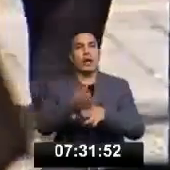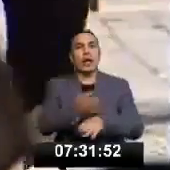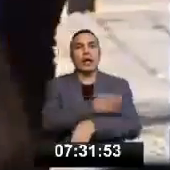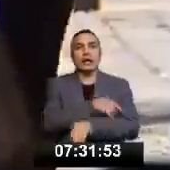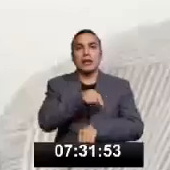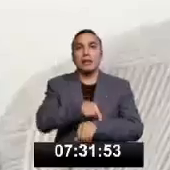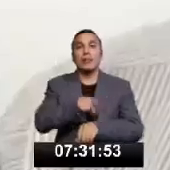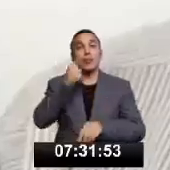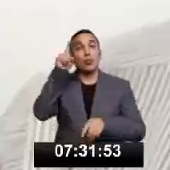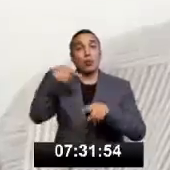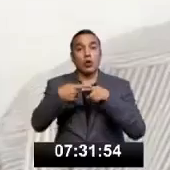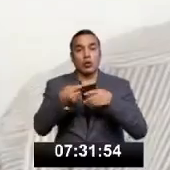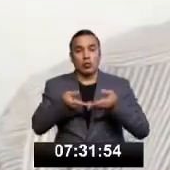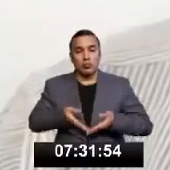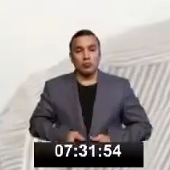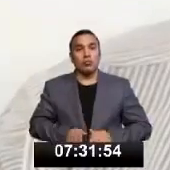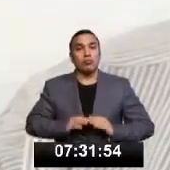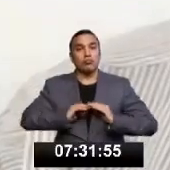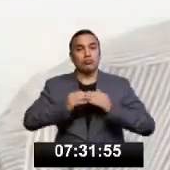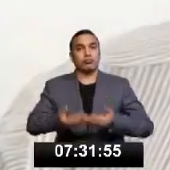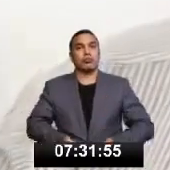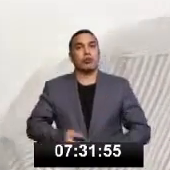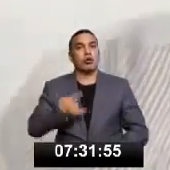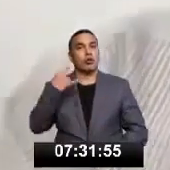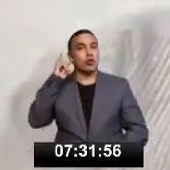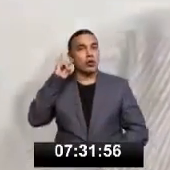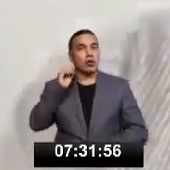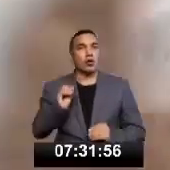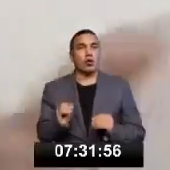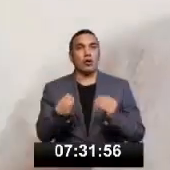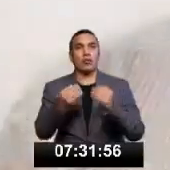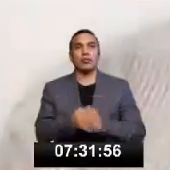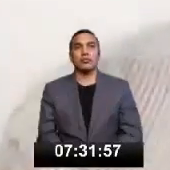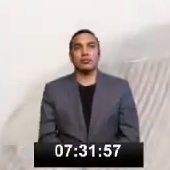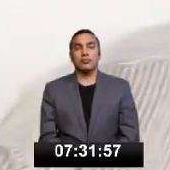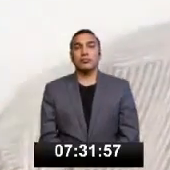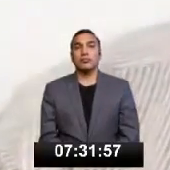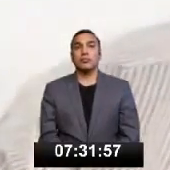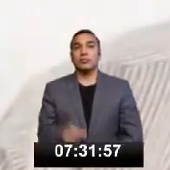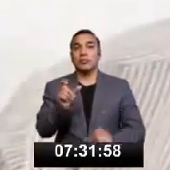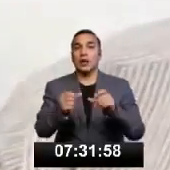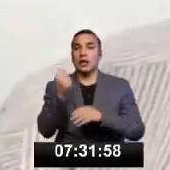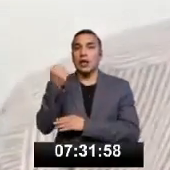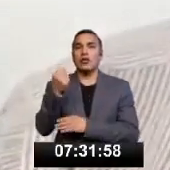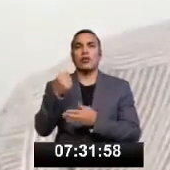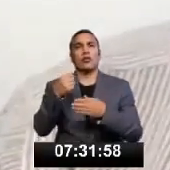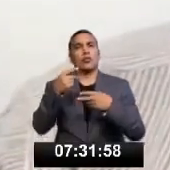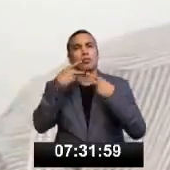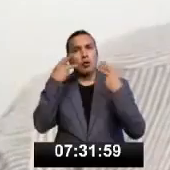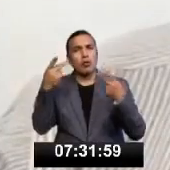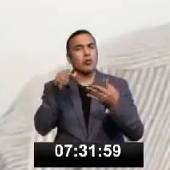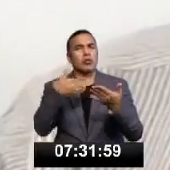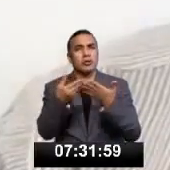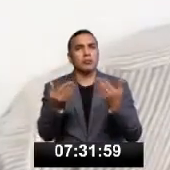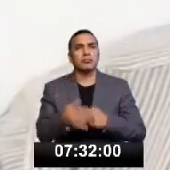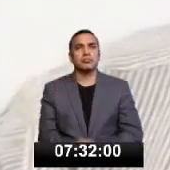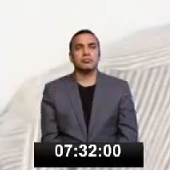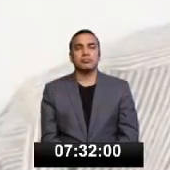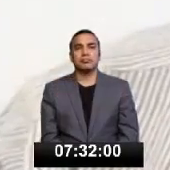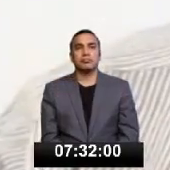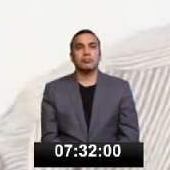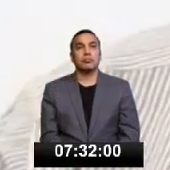embarazos adolescentes. Estamos hablando de tres fases, tanto en derechos como en política pública, en la de atención, en la